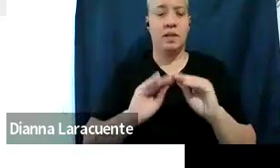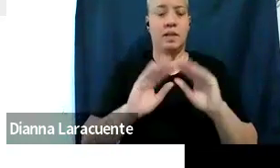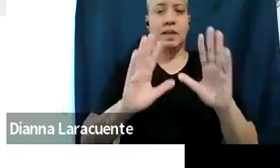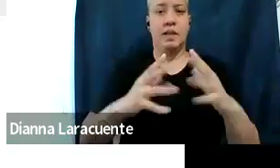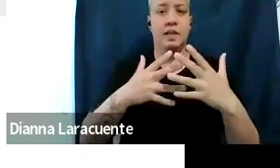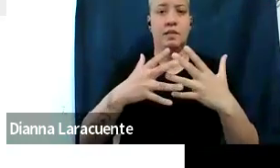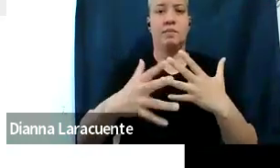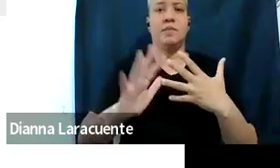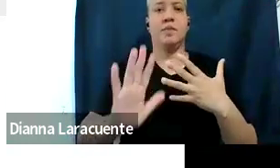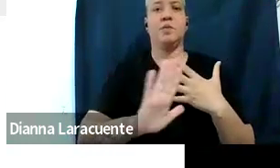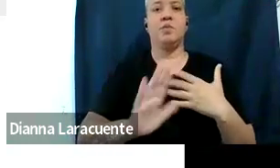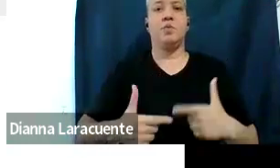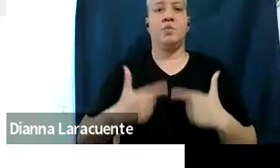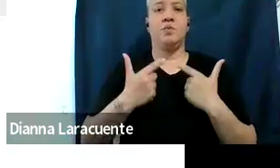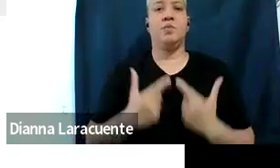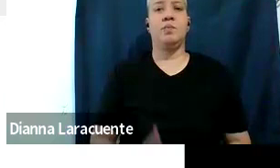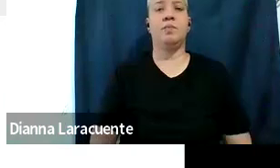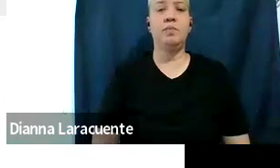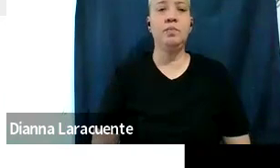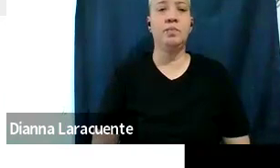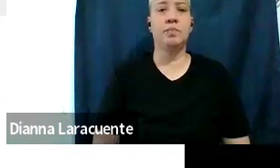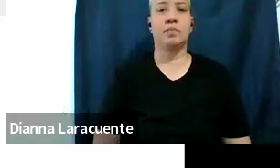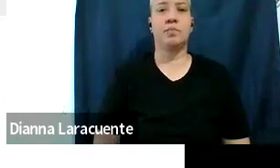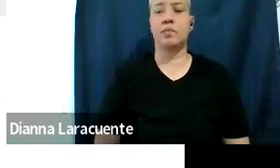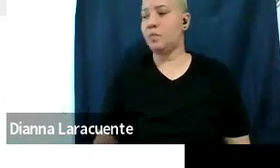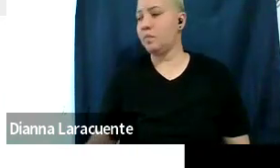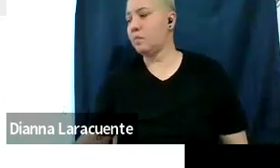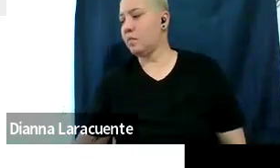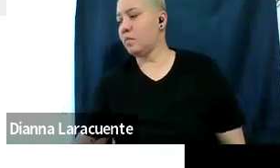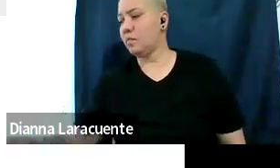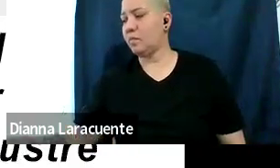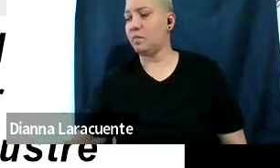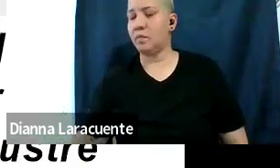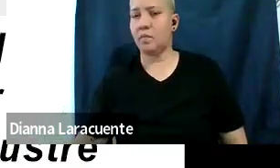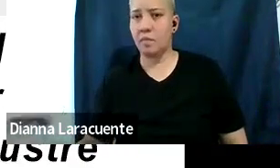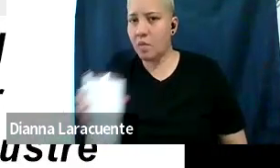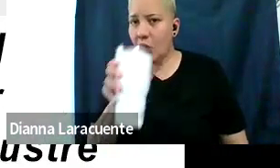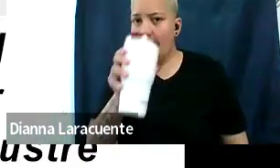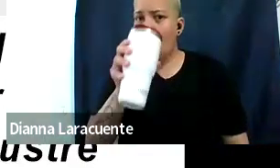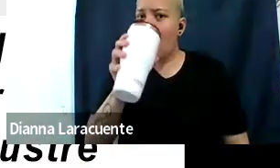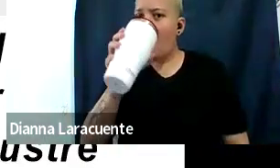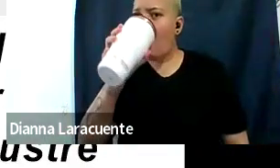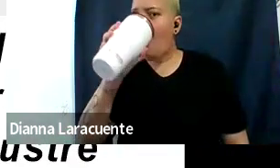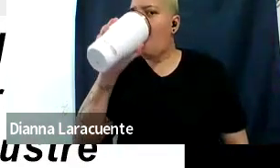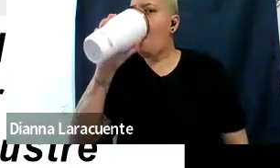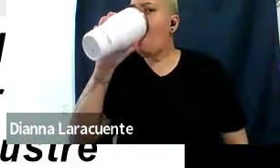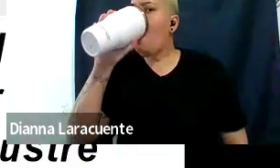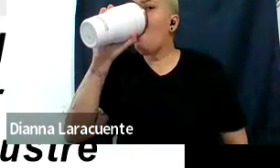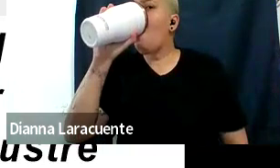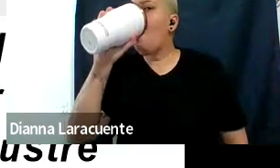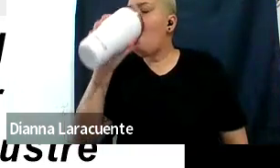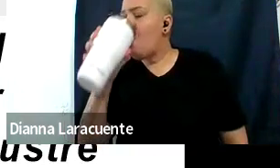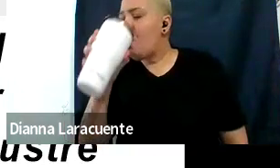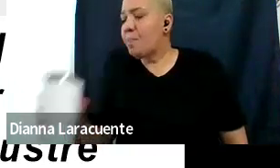de su vida. Sigue para adelante. O sea, yo solo le estoy dando algunas de las millares.